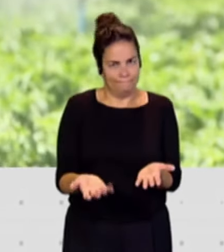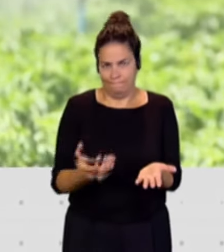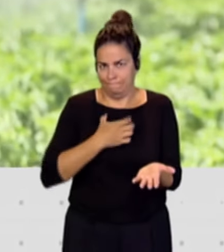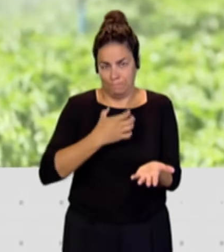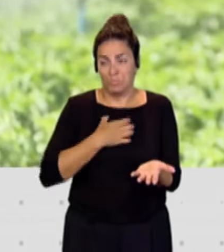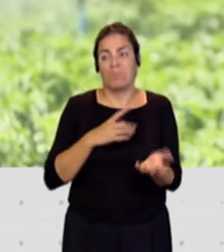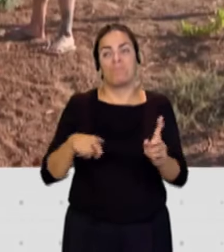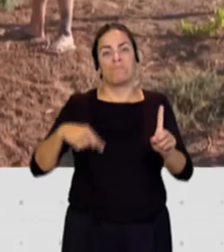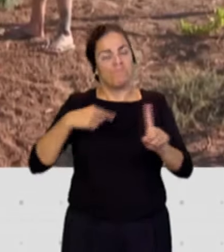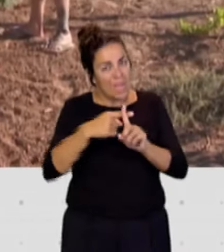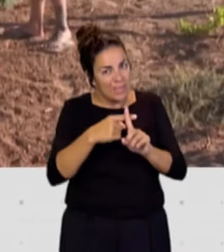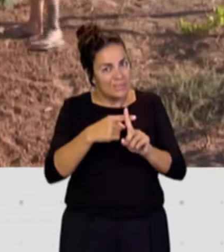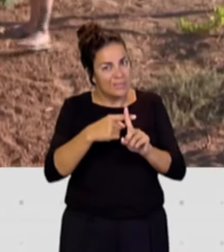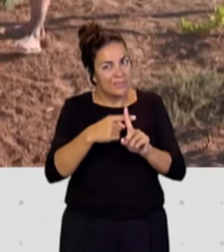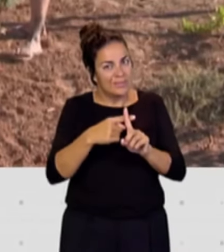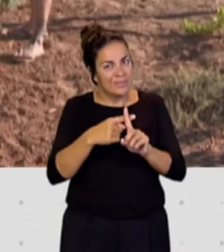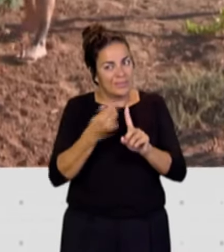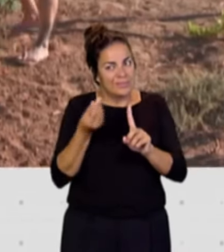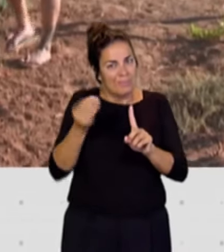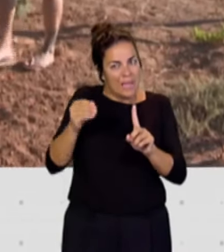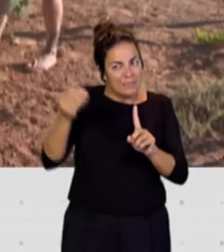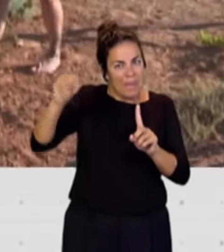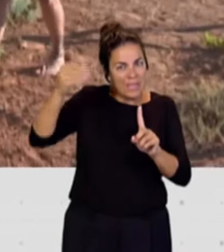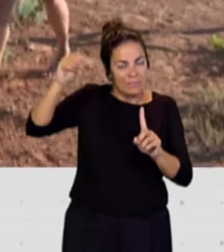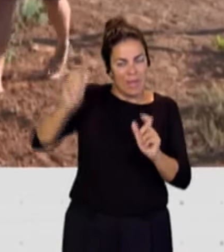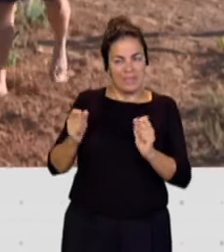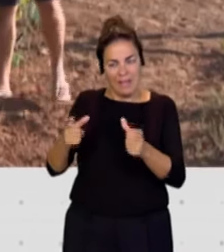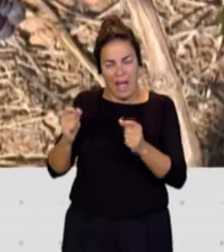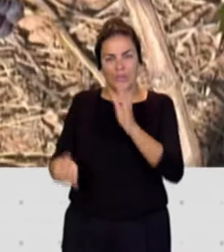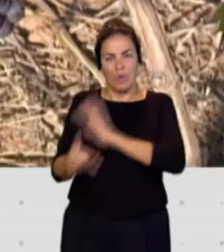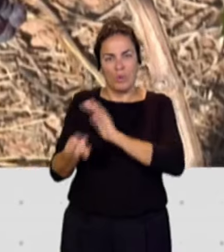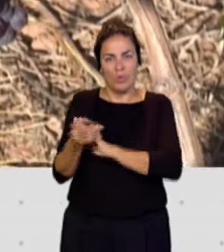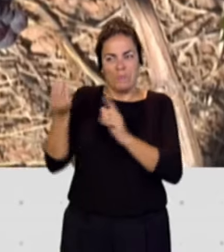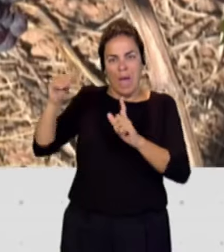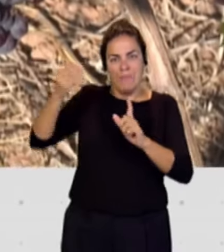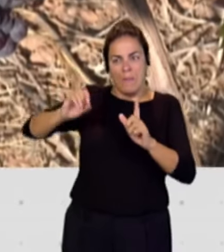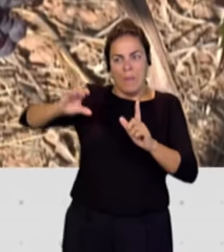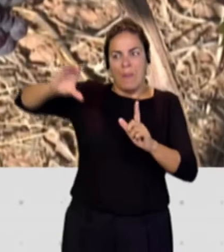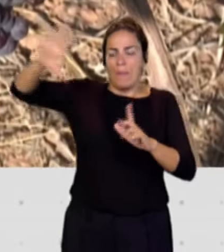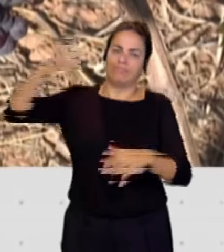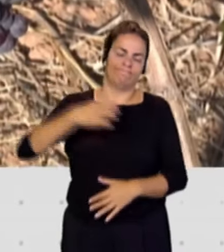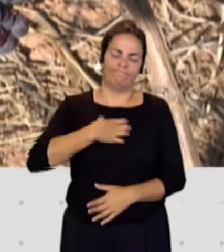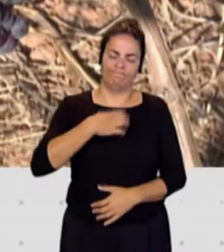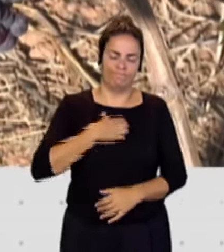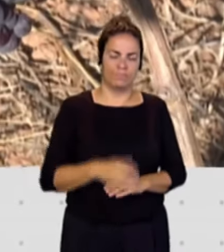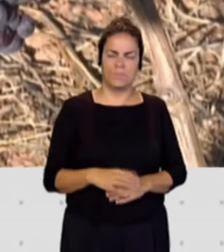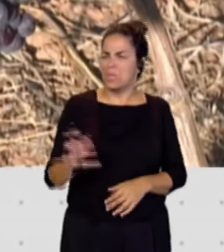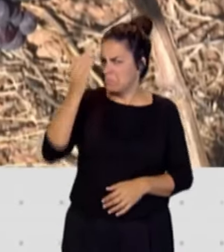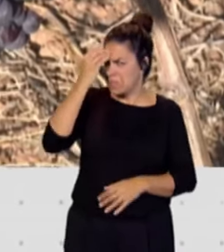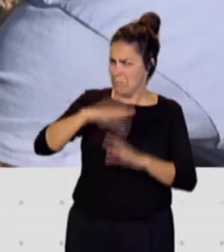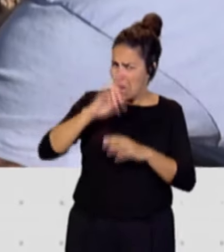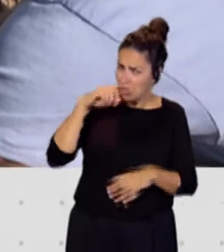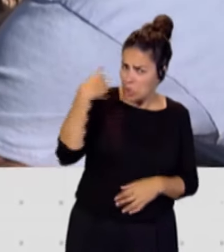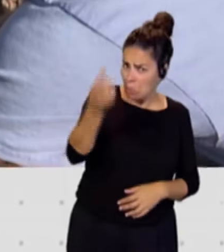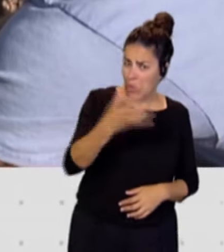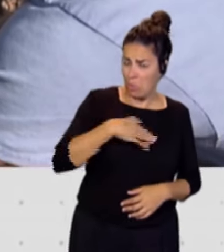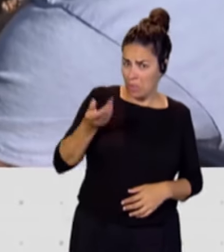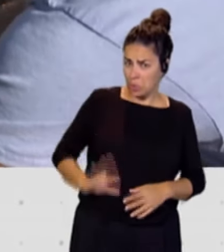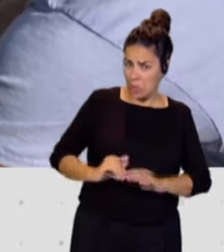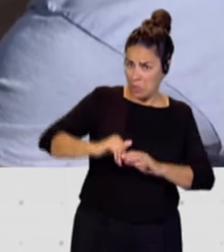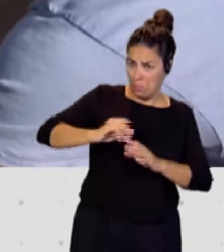podemos asimilar es más más más costes de producción más incremento todavía y de cara al próximo año sí que aceptarían comenzar con esa subida de Los